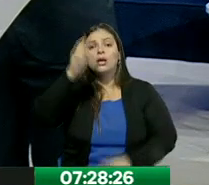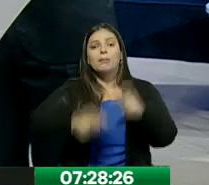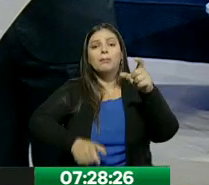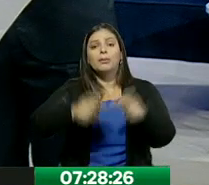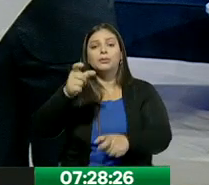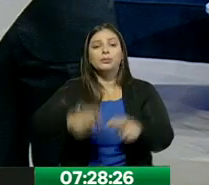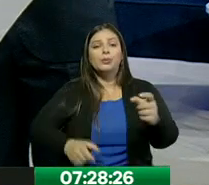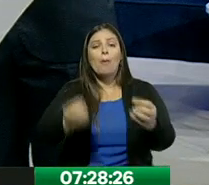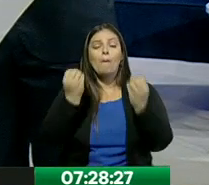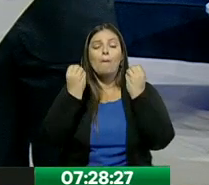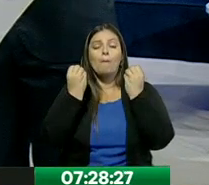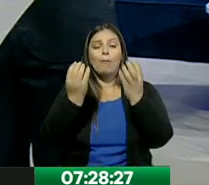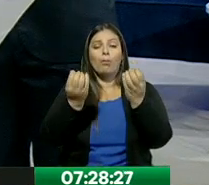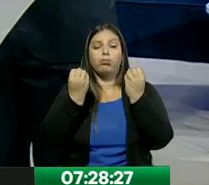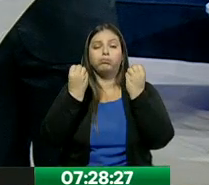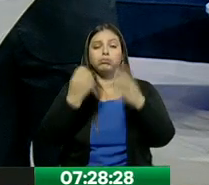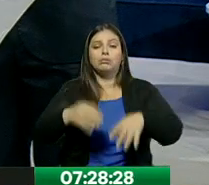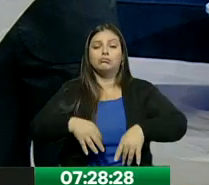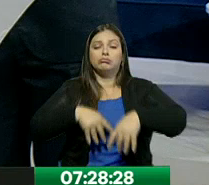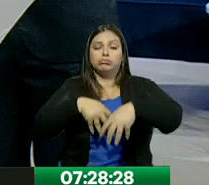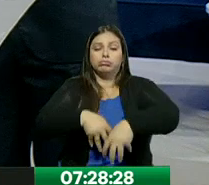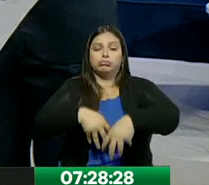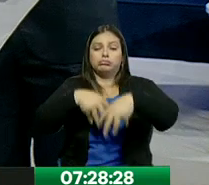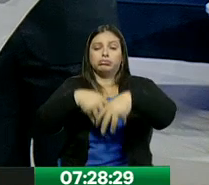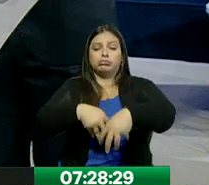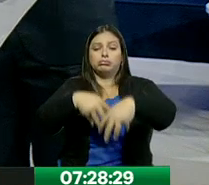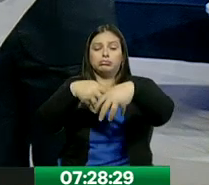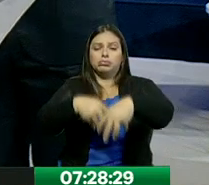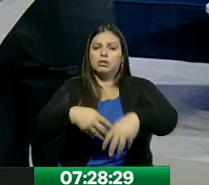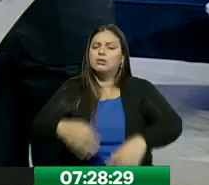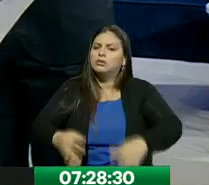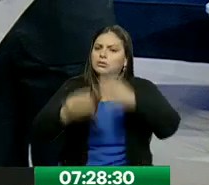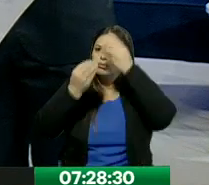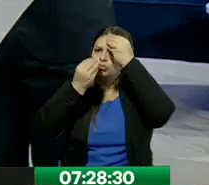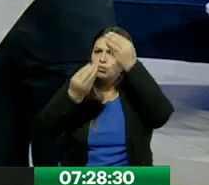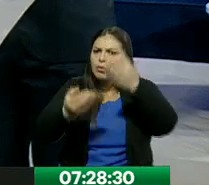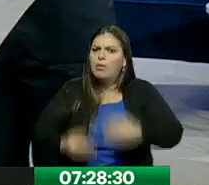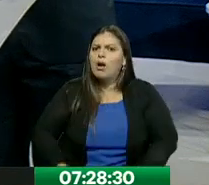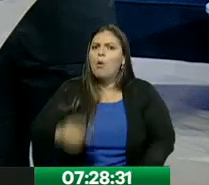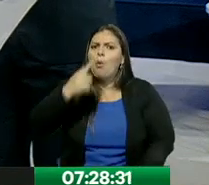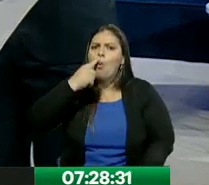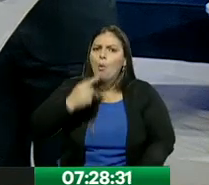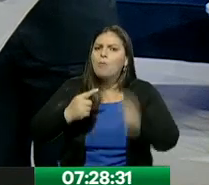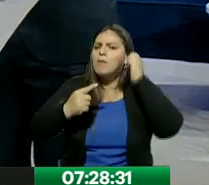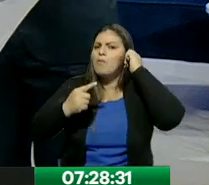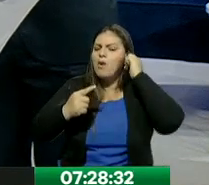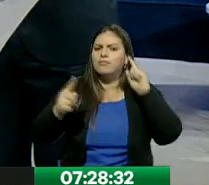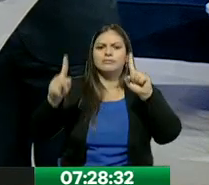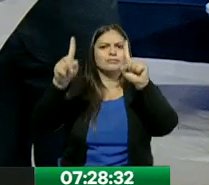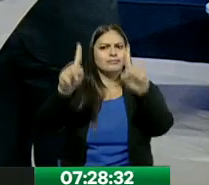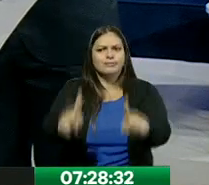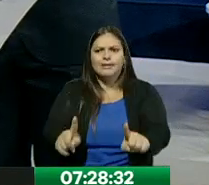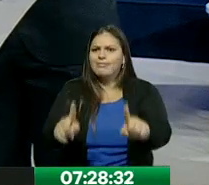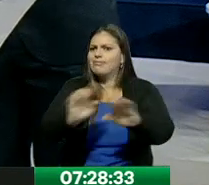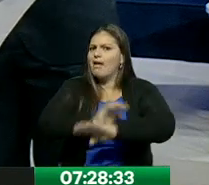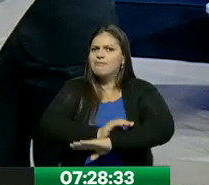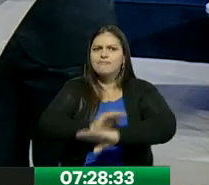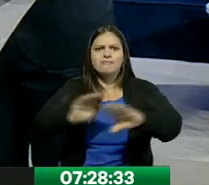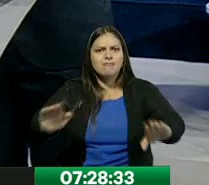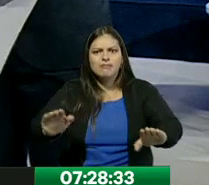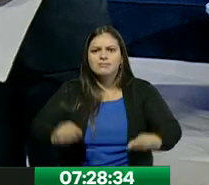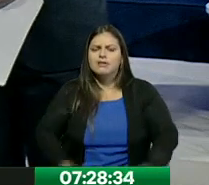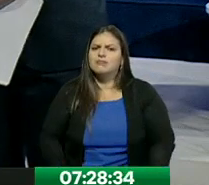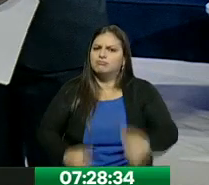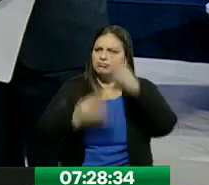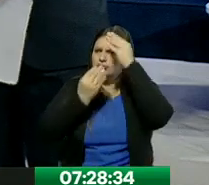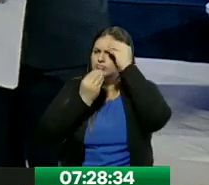la unión familiar y en el rechazo a la denominada ideología de género en el centro de Guayaquil. Según los grupos que acudieron